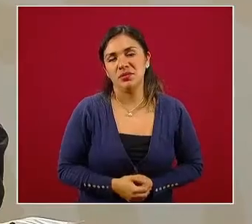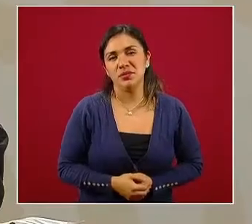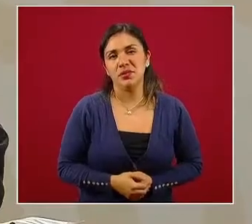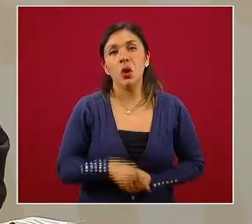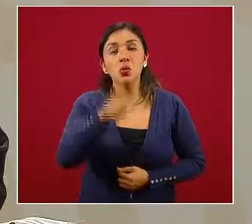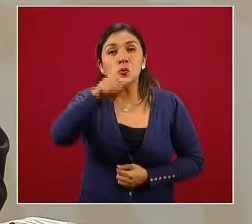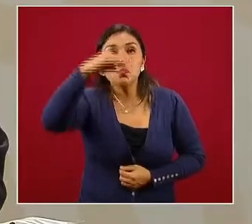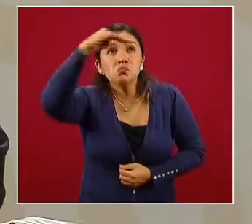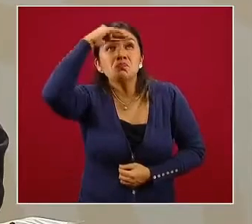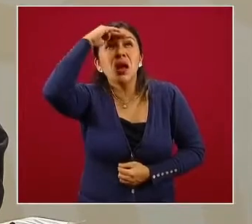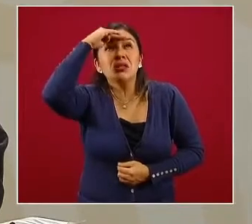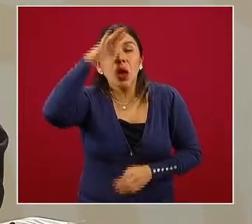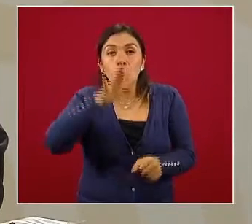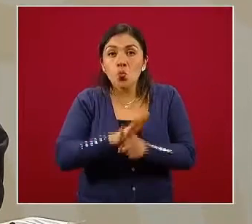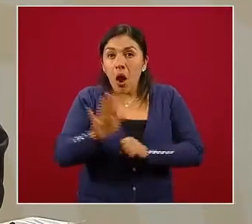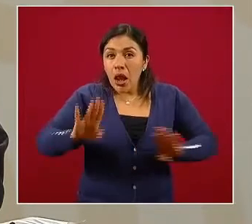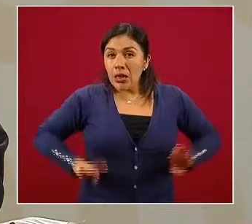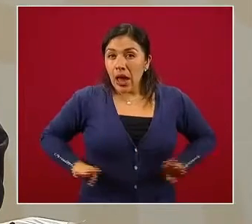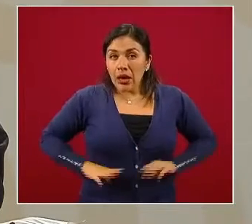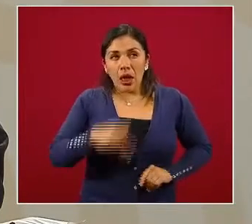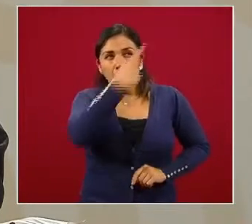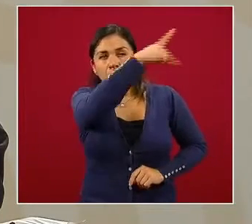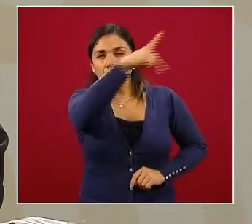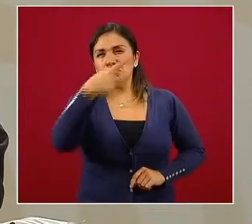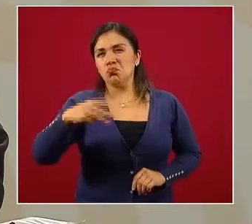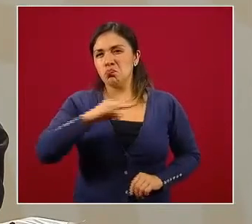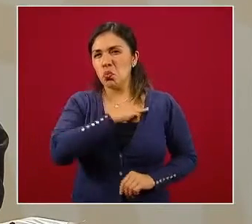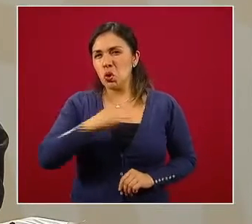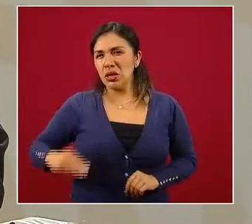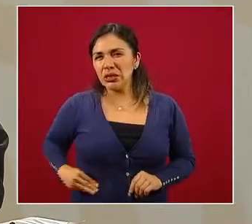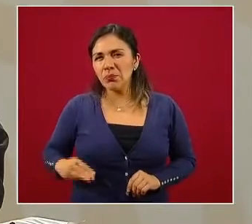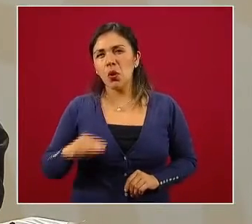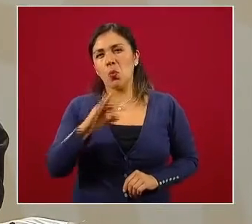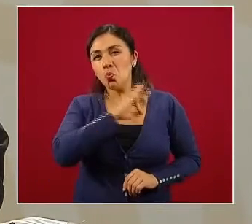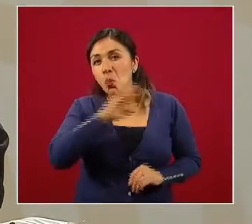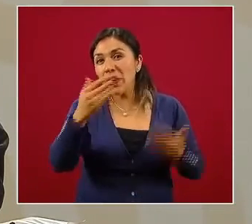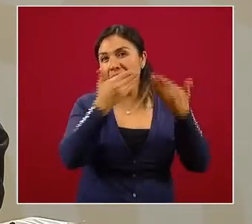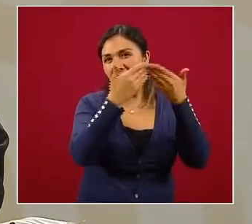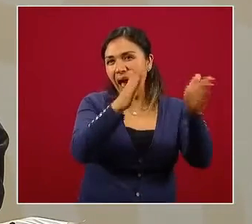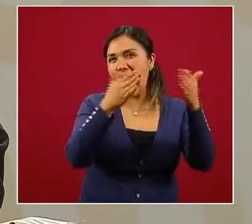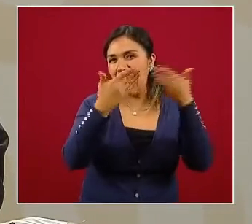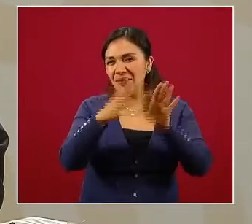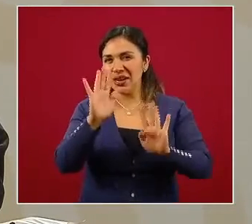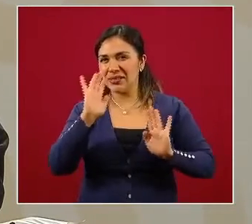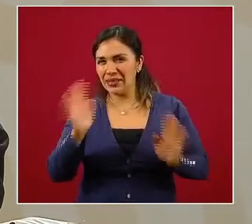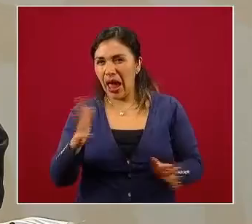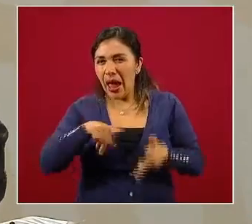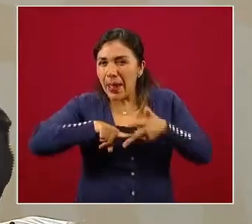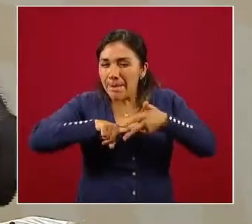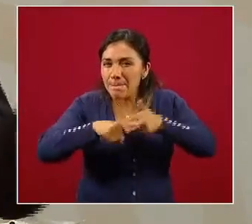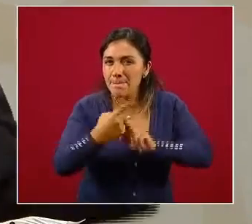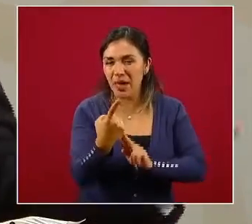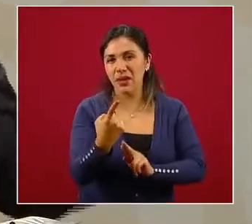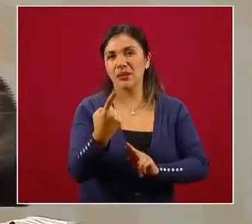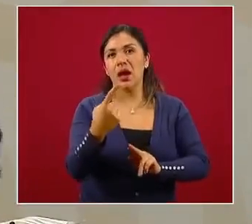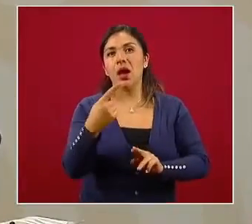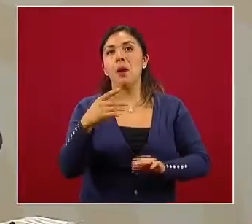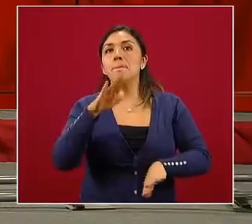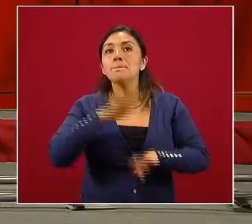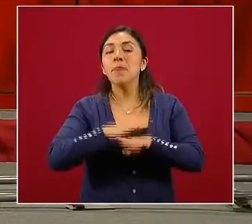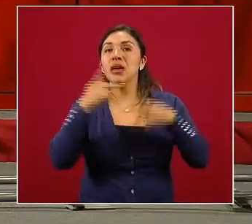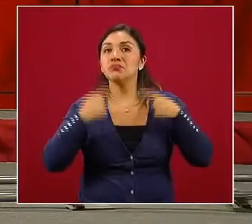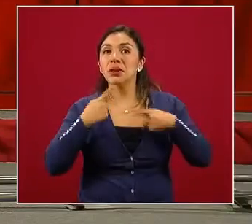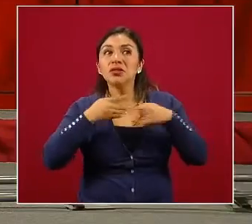No pensamos, dadas las características de los municipios de La Esperanza, que pudieran tener súbitamente un influjo